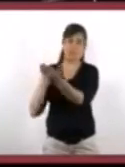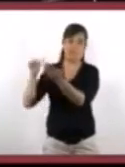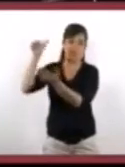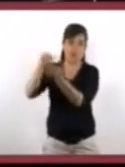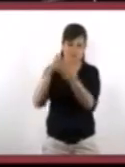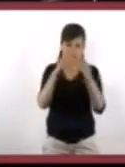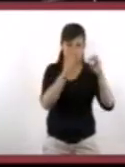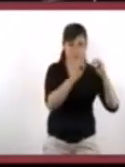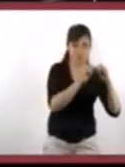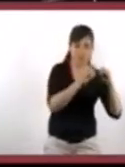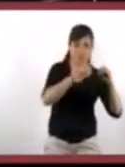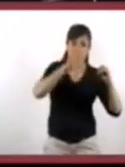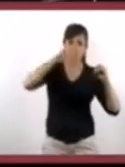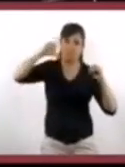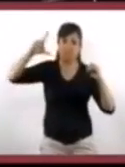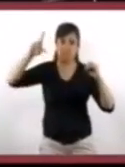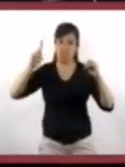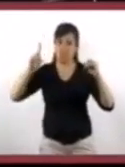1.000.000.